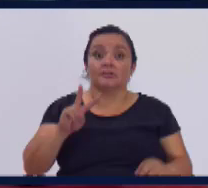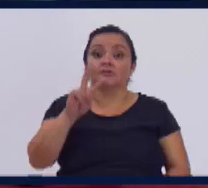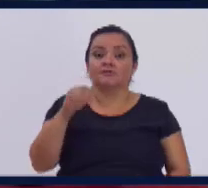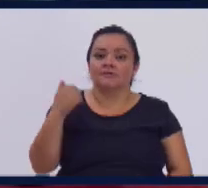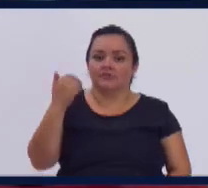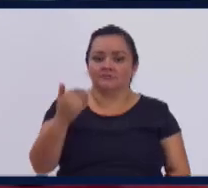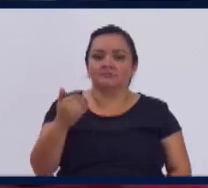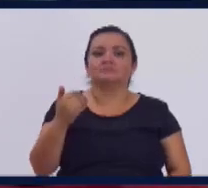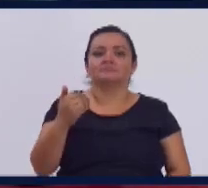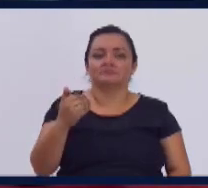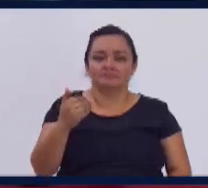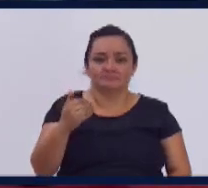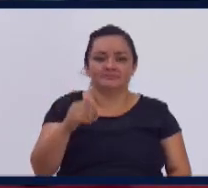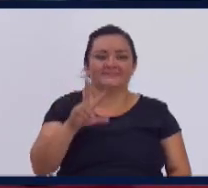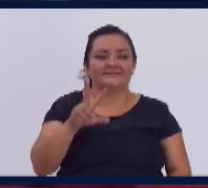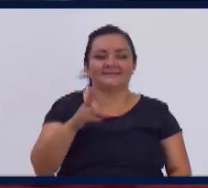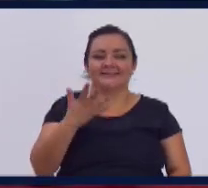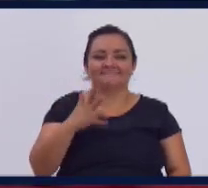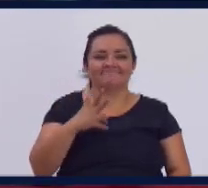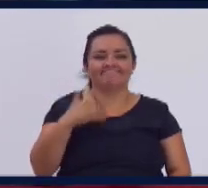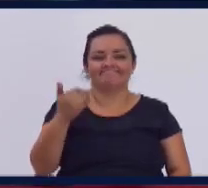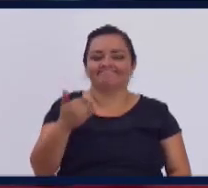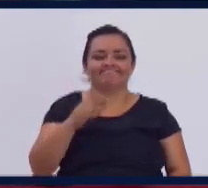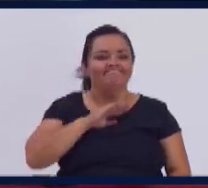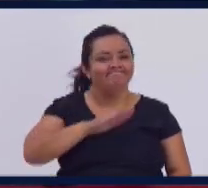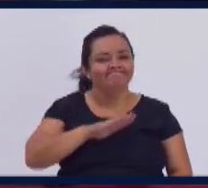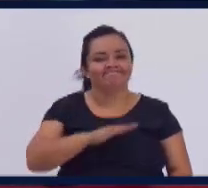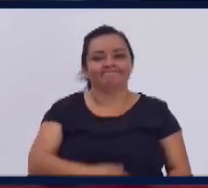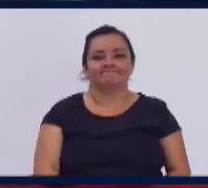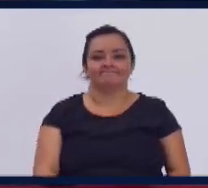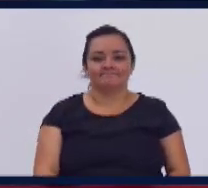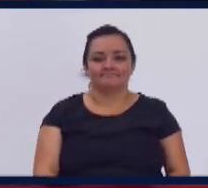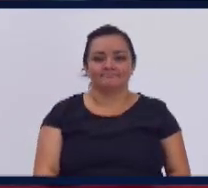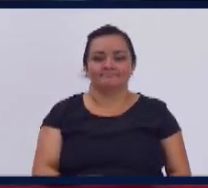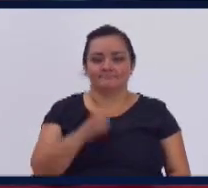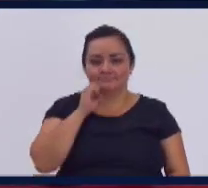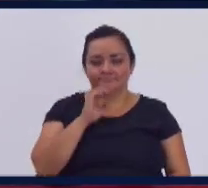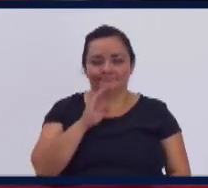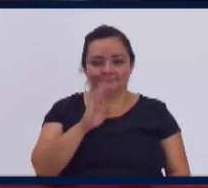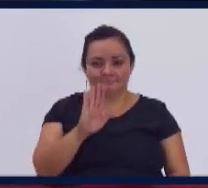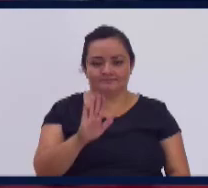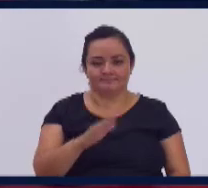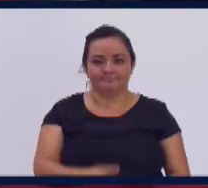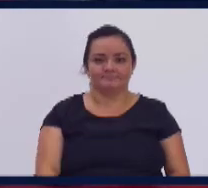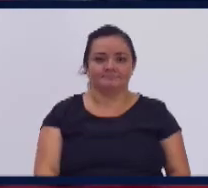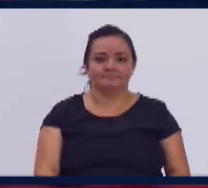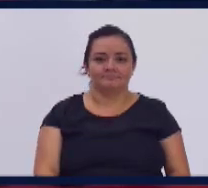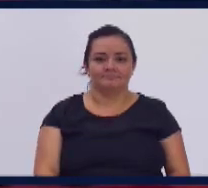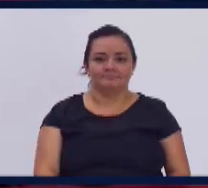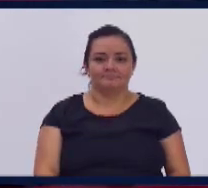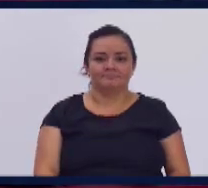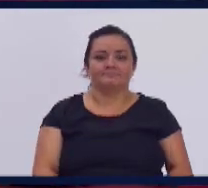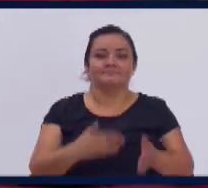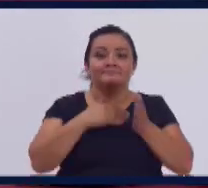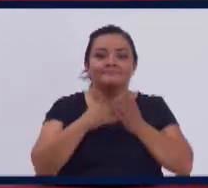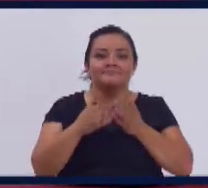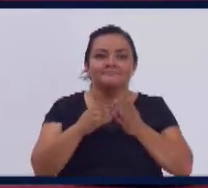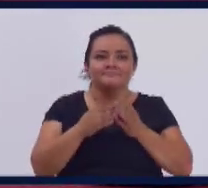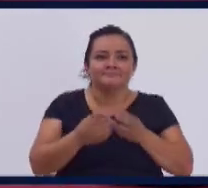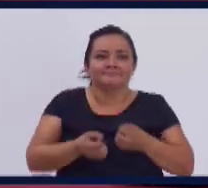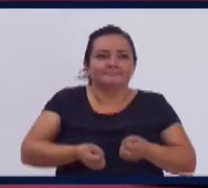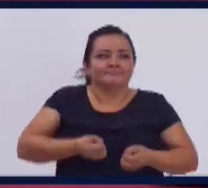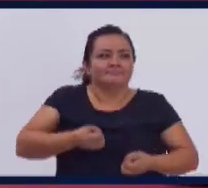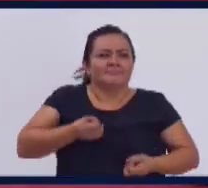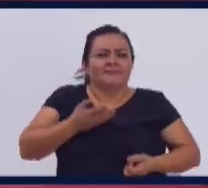2 años es luto, 3 ya es depresión. Te voy a contar qué pasó. Comienzas a oxigenar tu